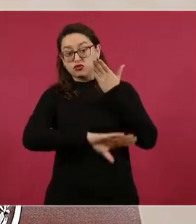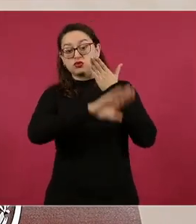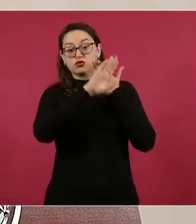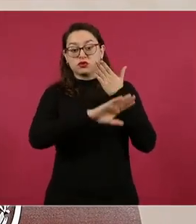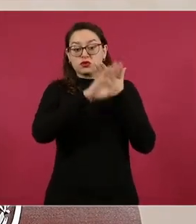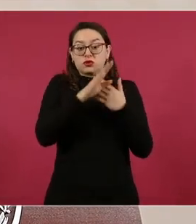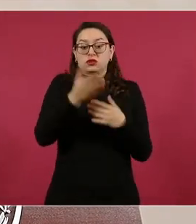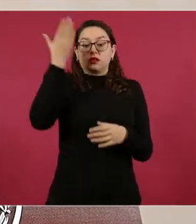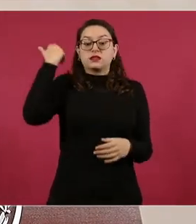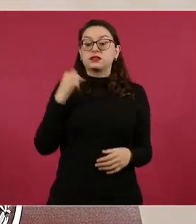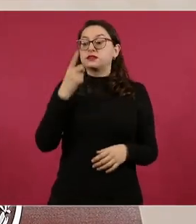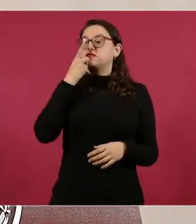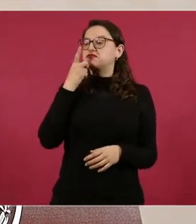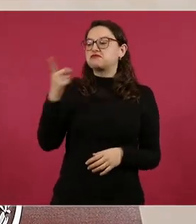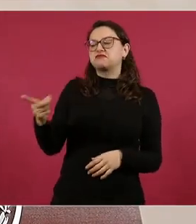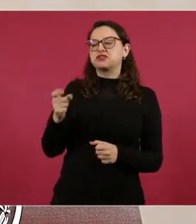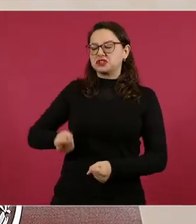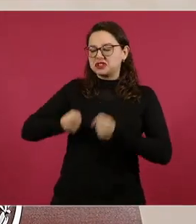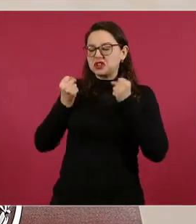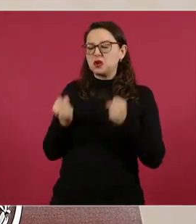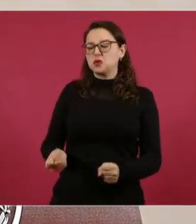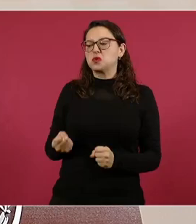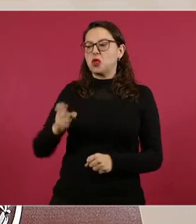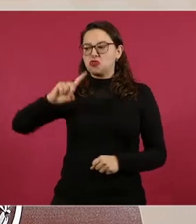Búscalo. Creo que es